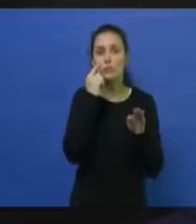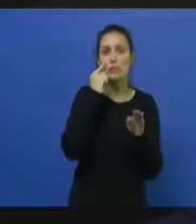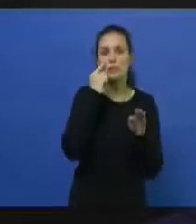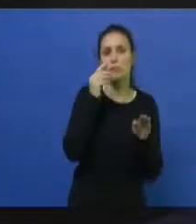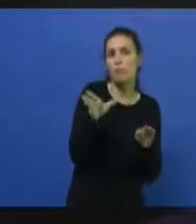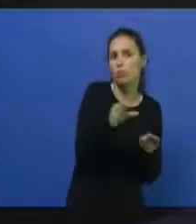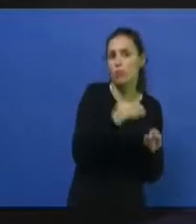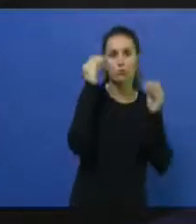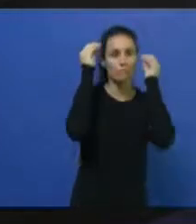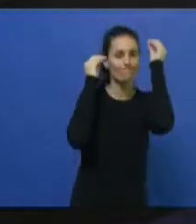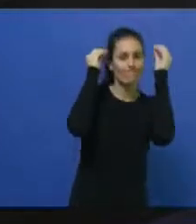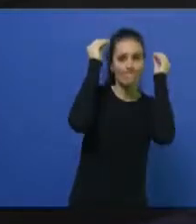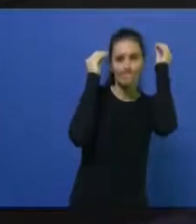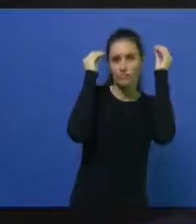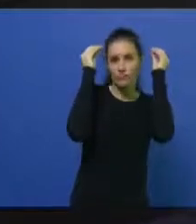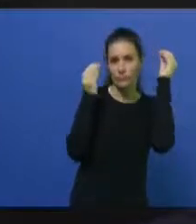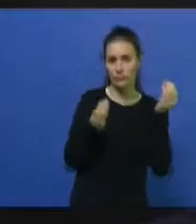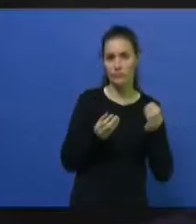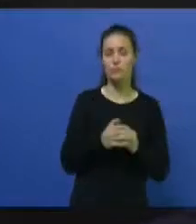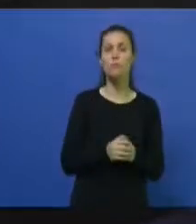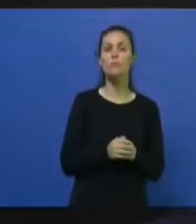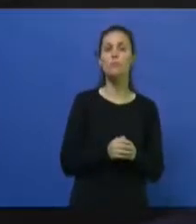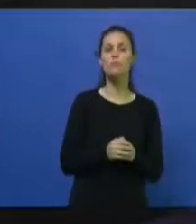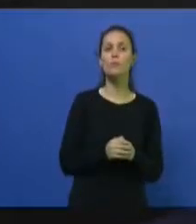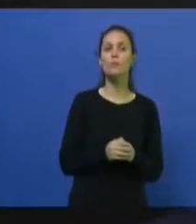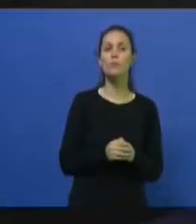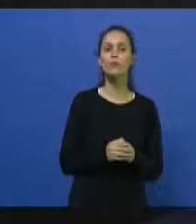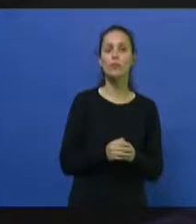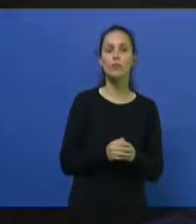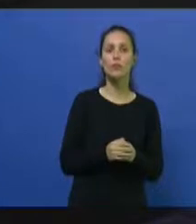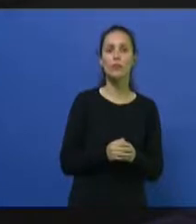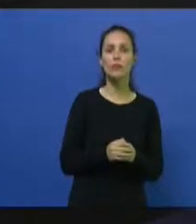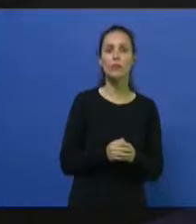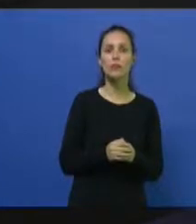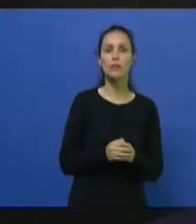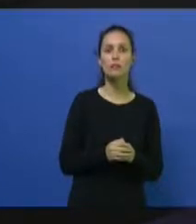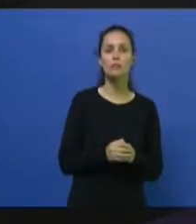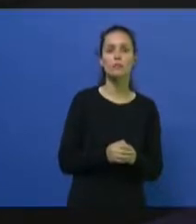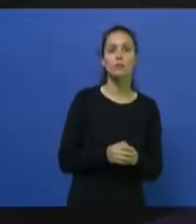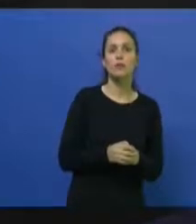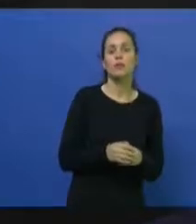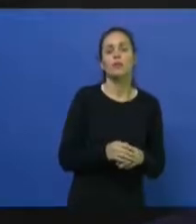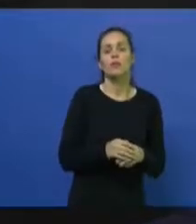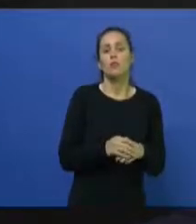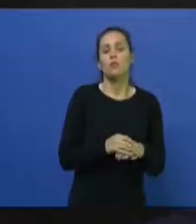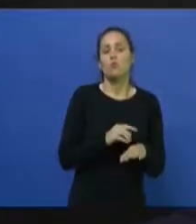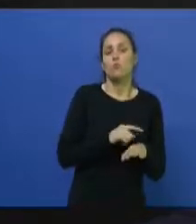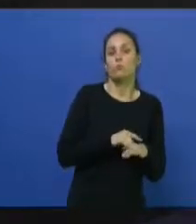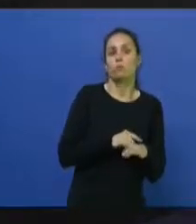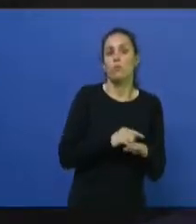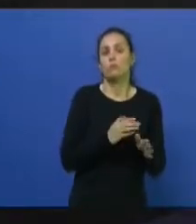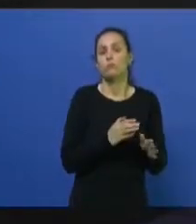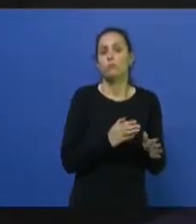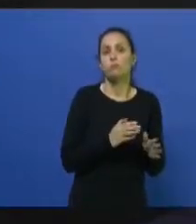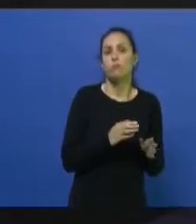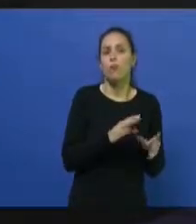preocupados, a punto tal que ha habido movimientos en las últimas horas. Pero váyame manejando usted, que tiene la guía. Usted perfecto, pide y yo